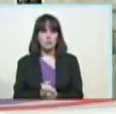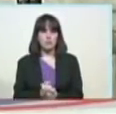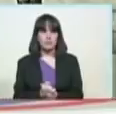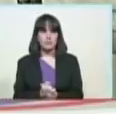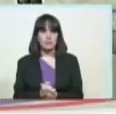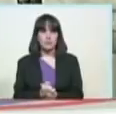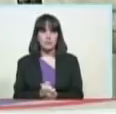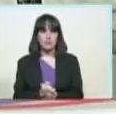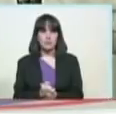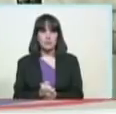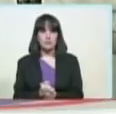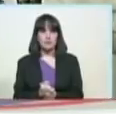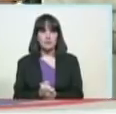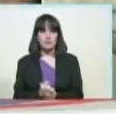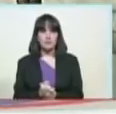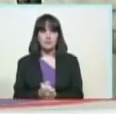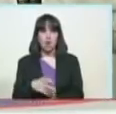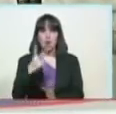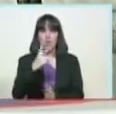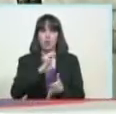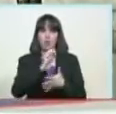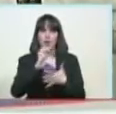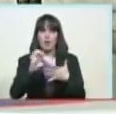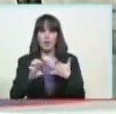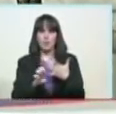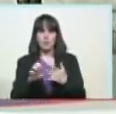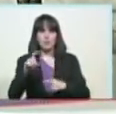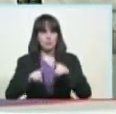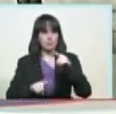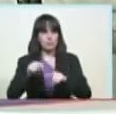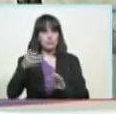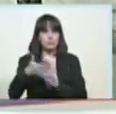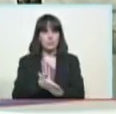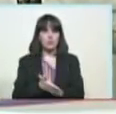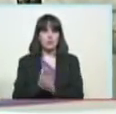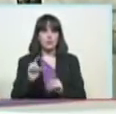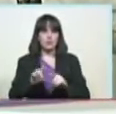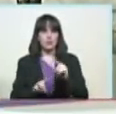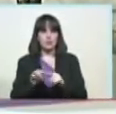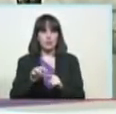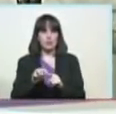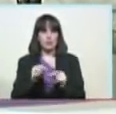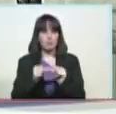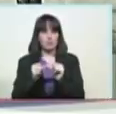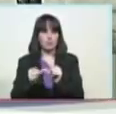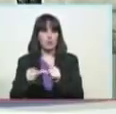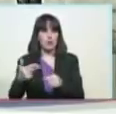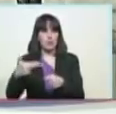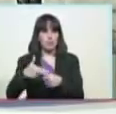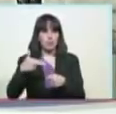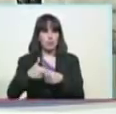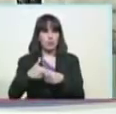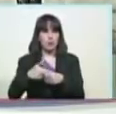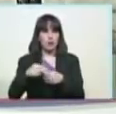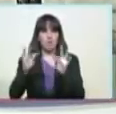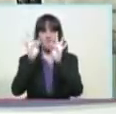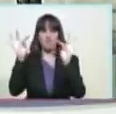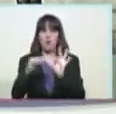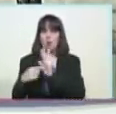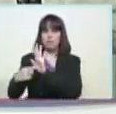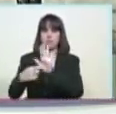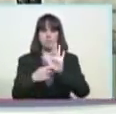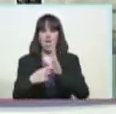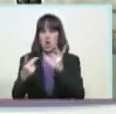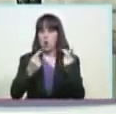los dos elementos que es citado el agotamiento del modelo petrolero y la instalación de un modelo de guerra económica se